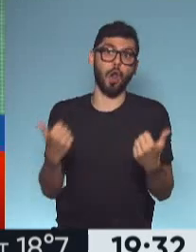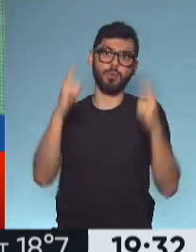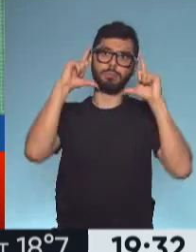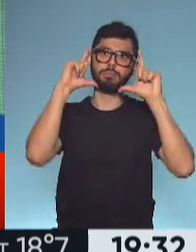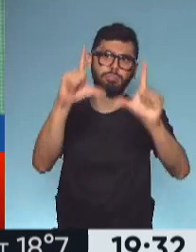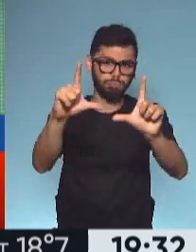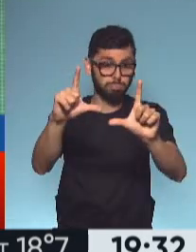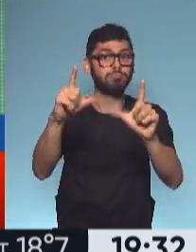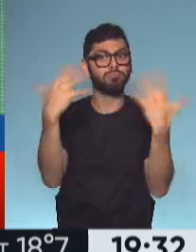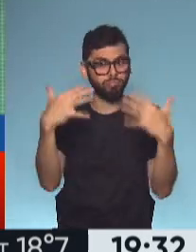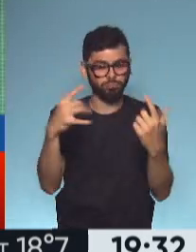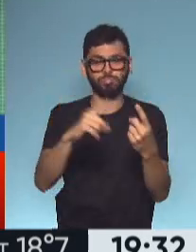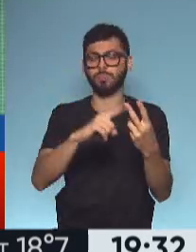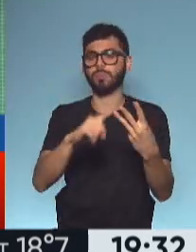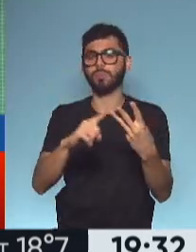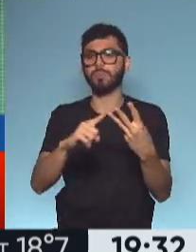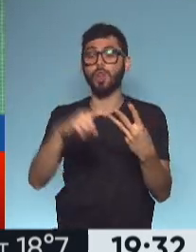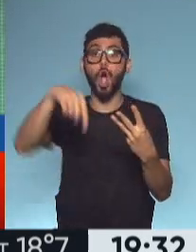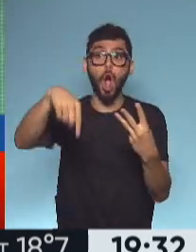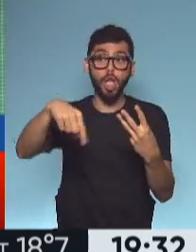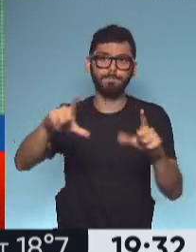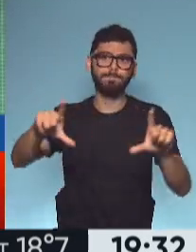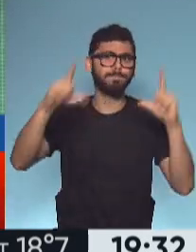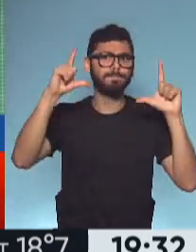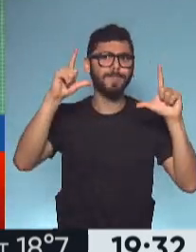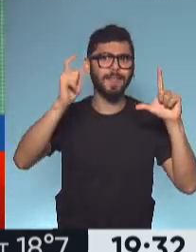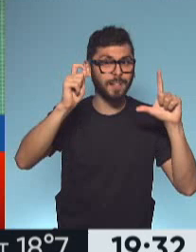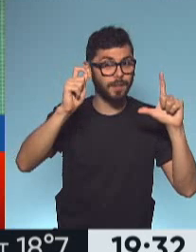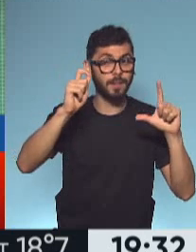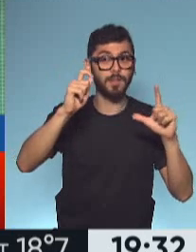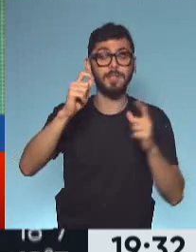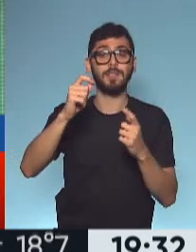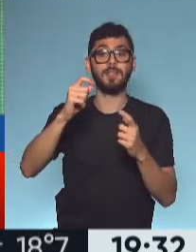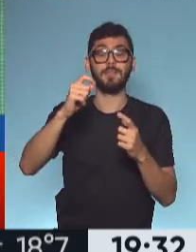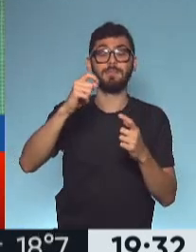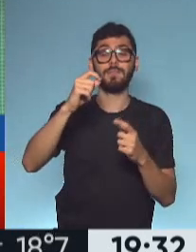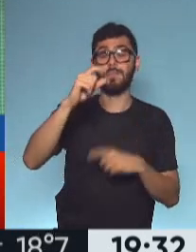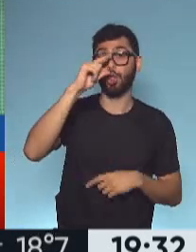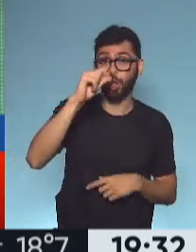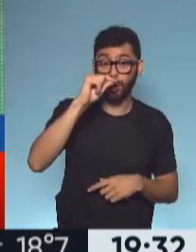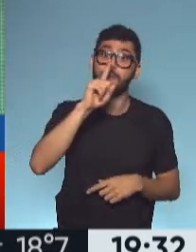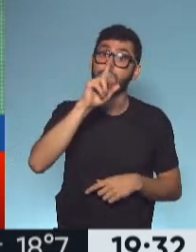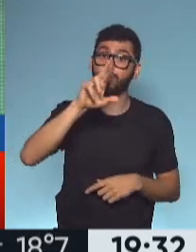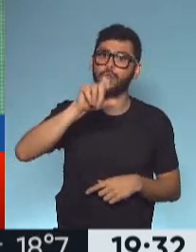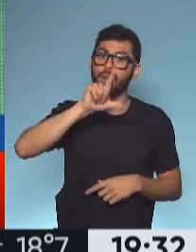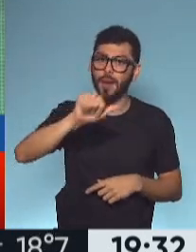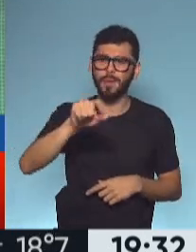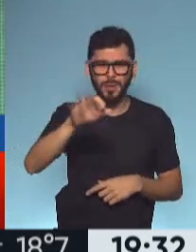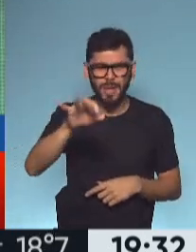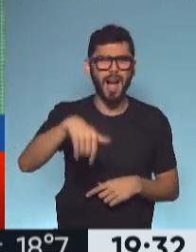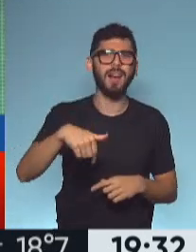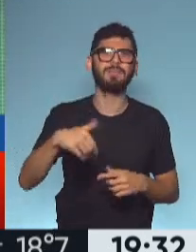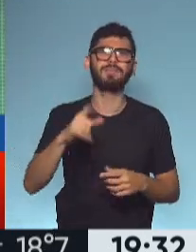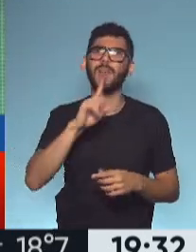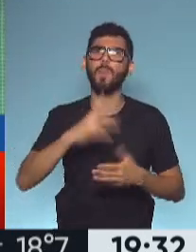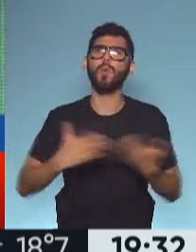lo han sido. Hoy el personaje central es Nicolás Trota, si vamos a funcionarios del gabinete. ¿Sabés qué hacemos aquí en Televisión Pública Noticias?